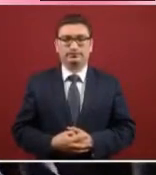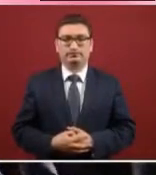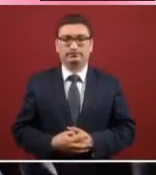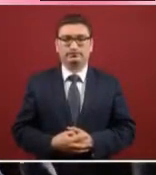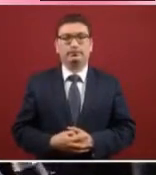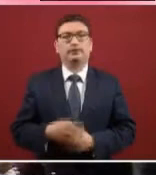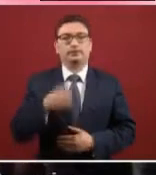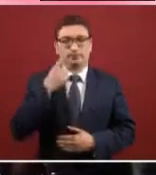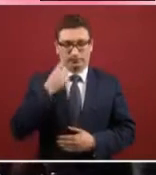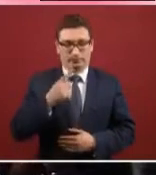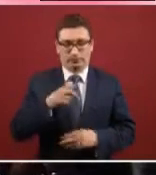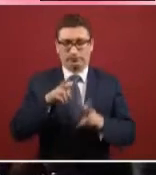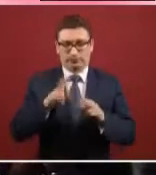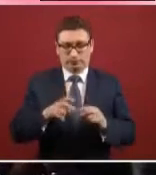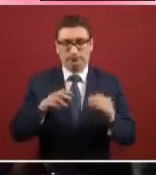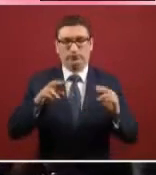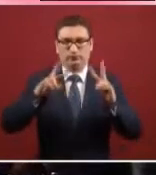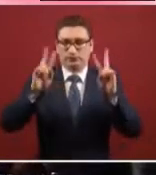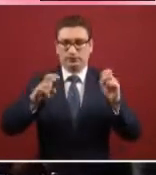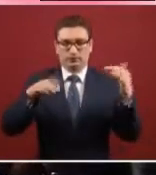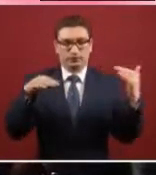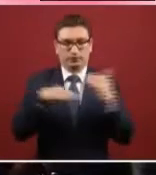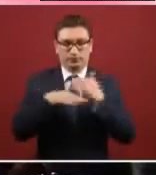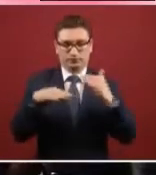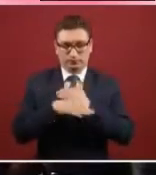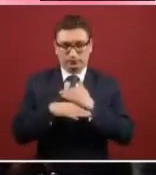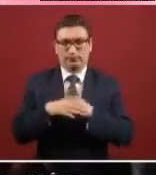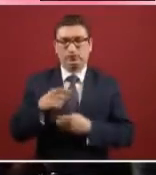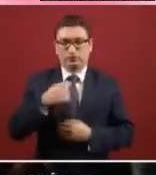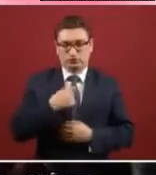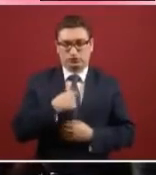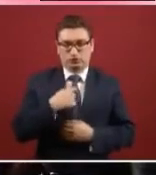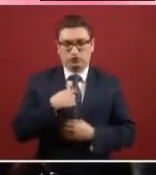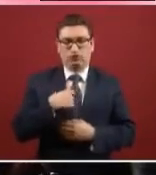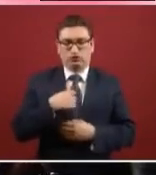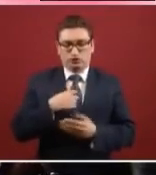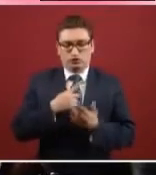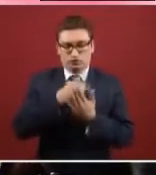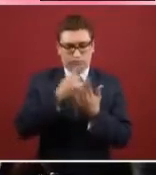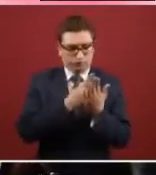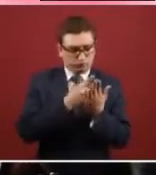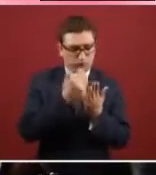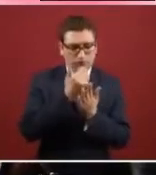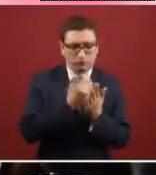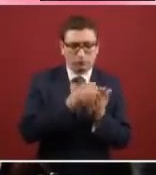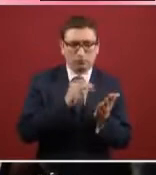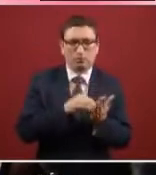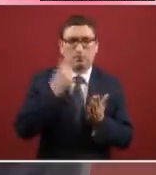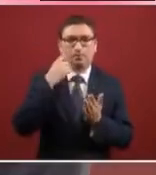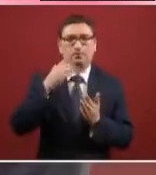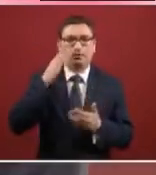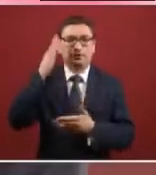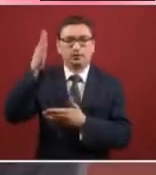lo de la carretera. Regarding the road. Yo tengo programado una gira. I have planned